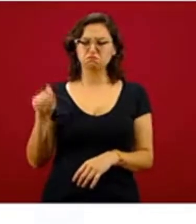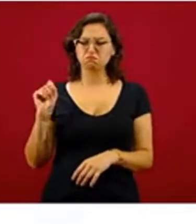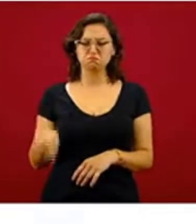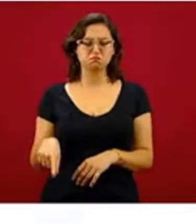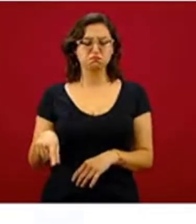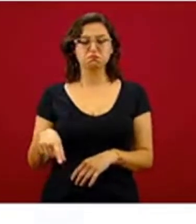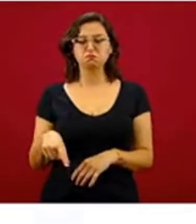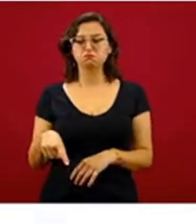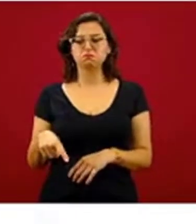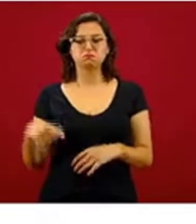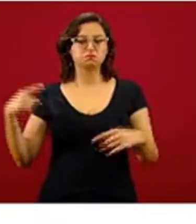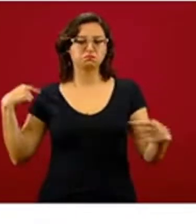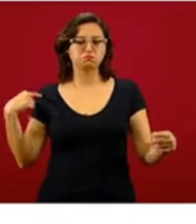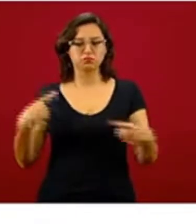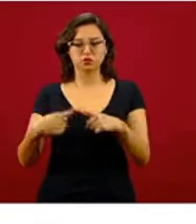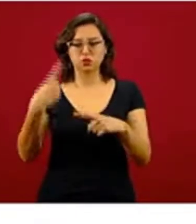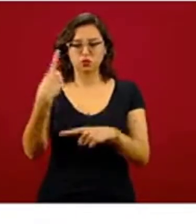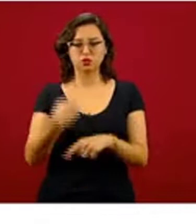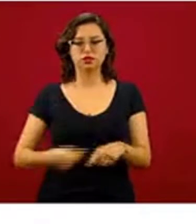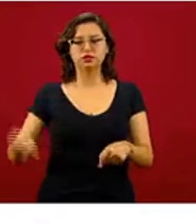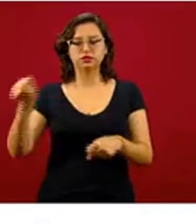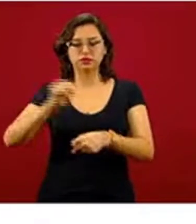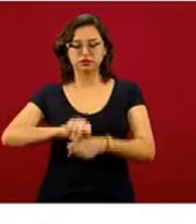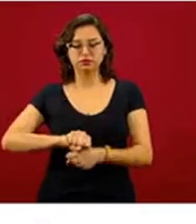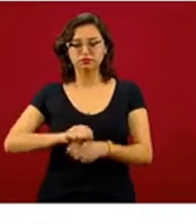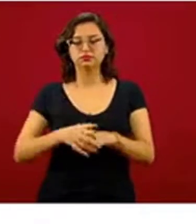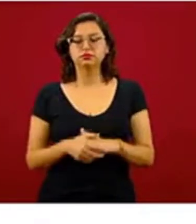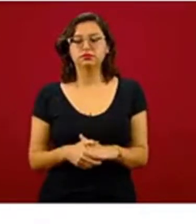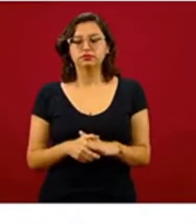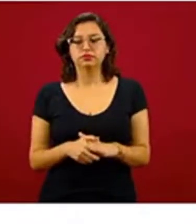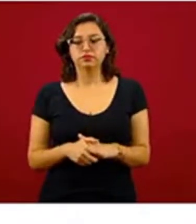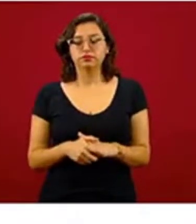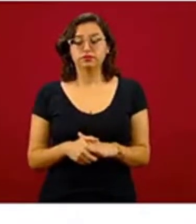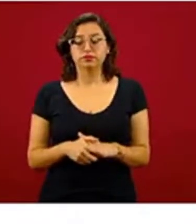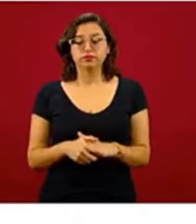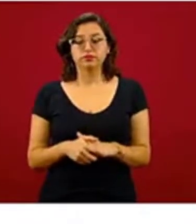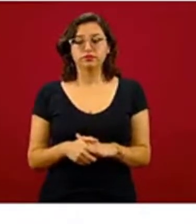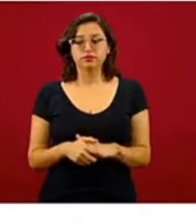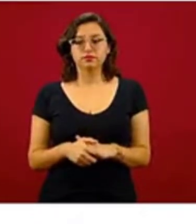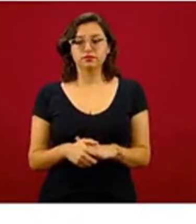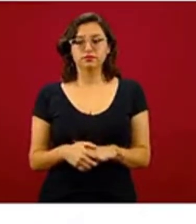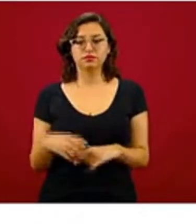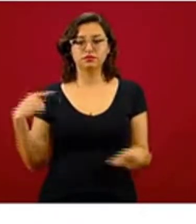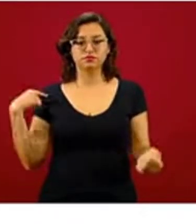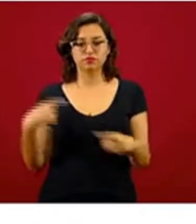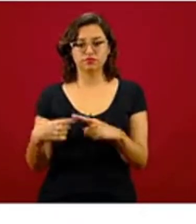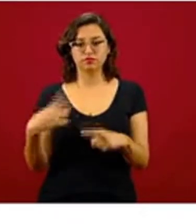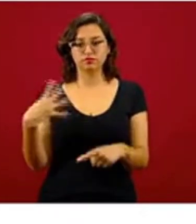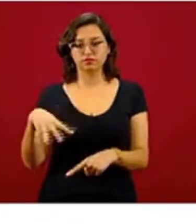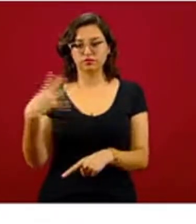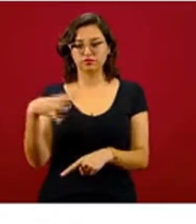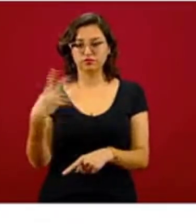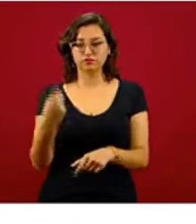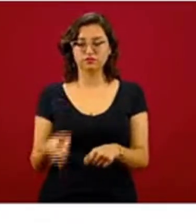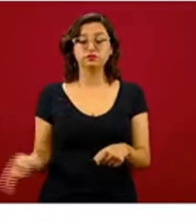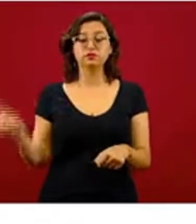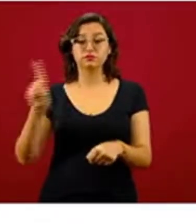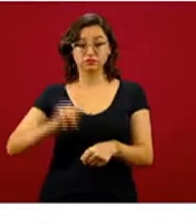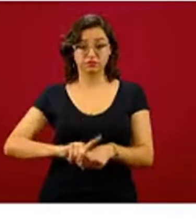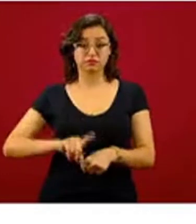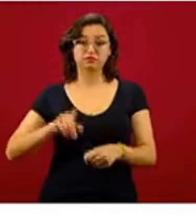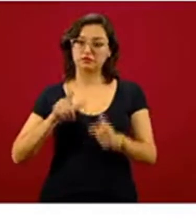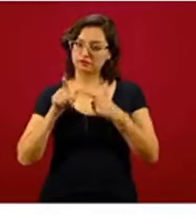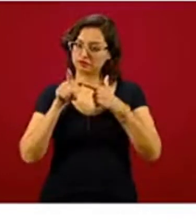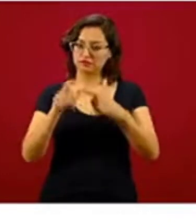toda la semana, inclusive los casos confirmados en los últimos 14 días, es decir, el motor de la